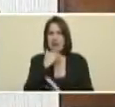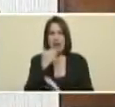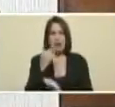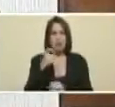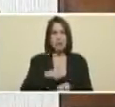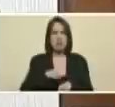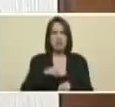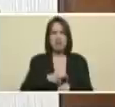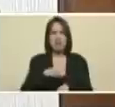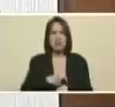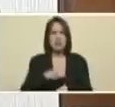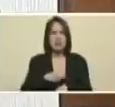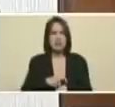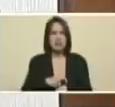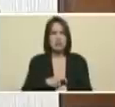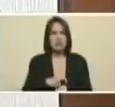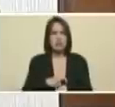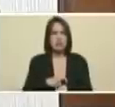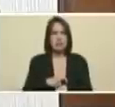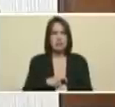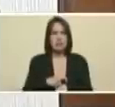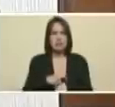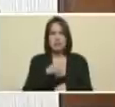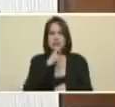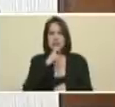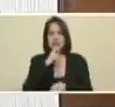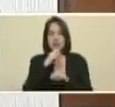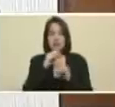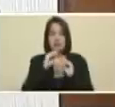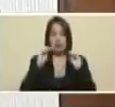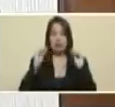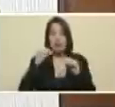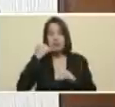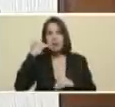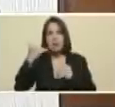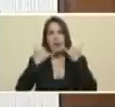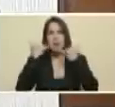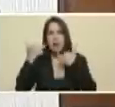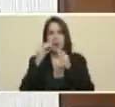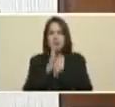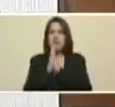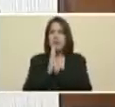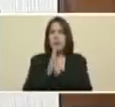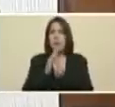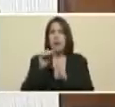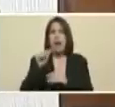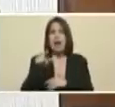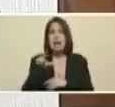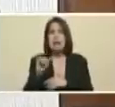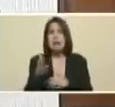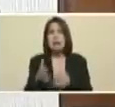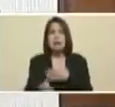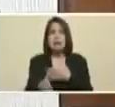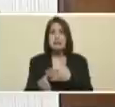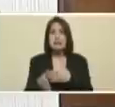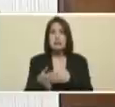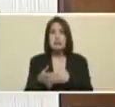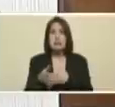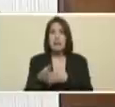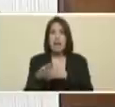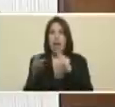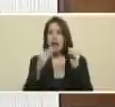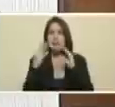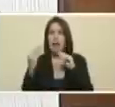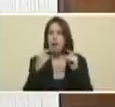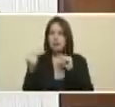tarea difícil, llamaba Alí. Nos reuníamos, comíamos juntos,